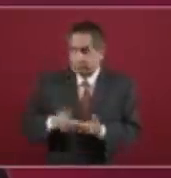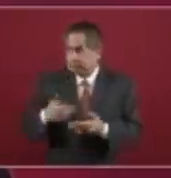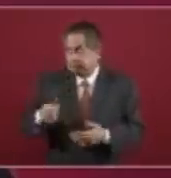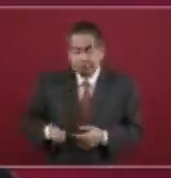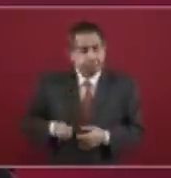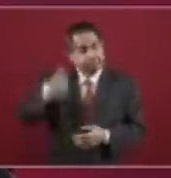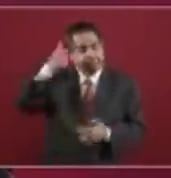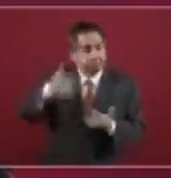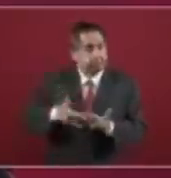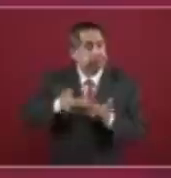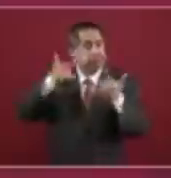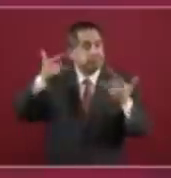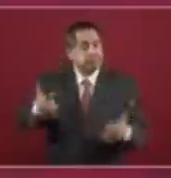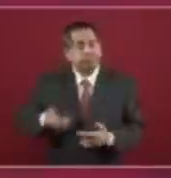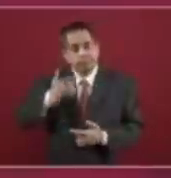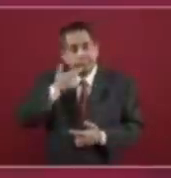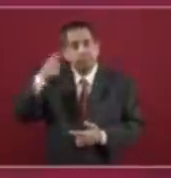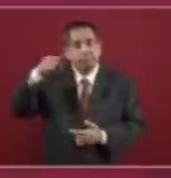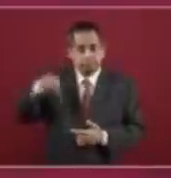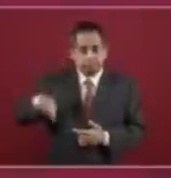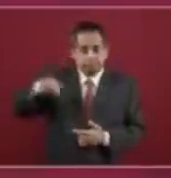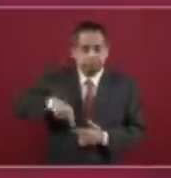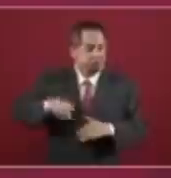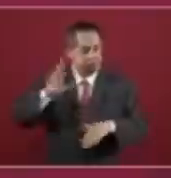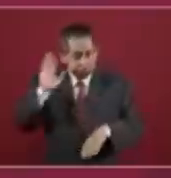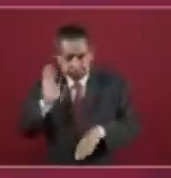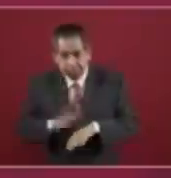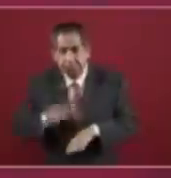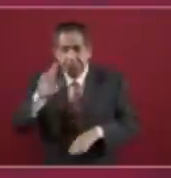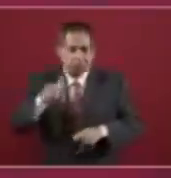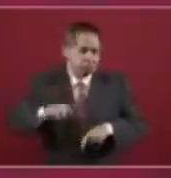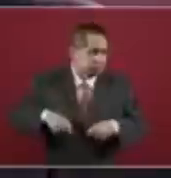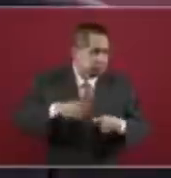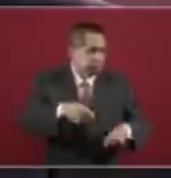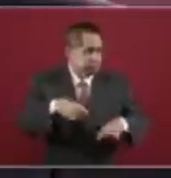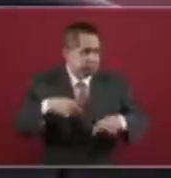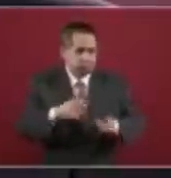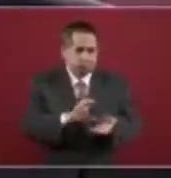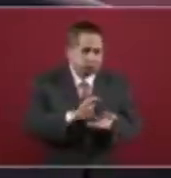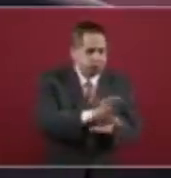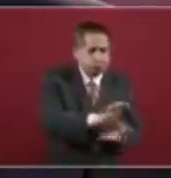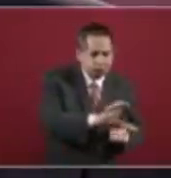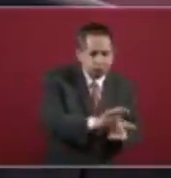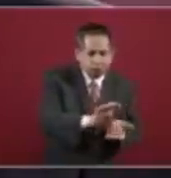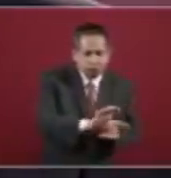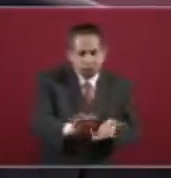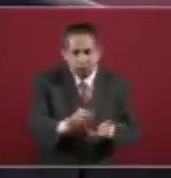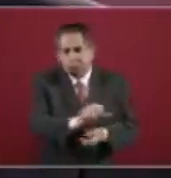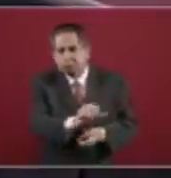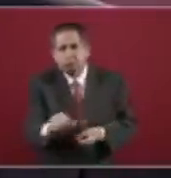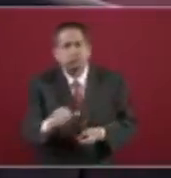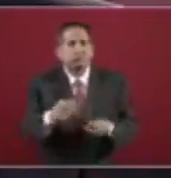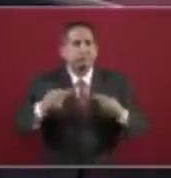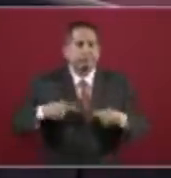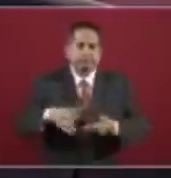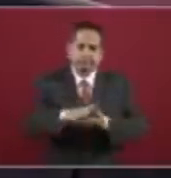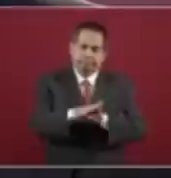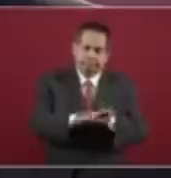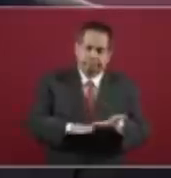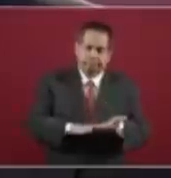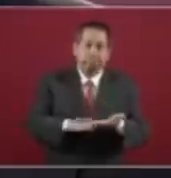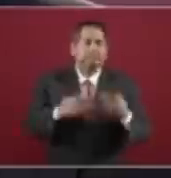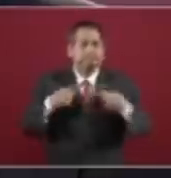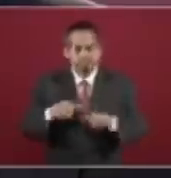historia, está destinando recursos en favor de la gente humilde, de la gente